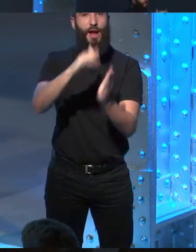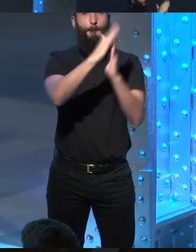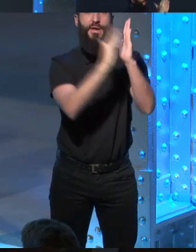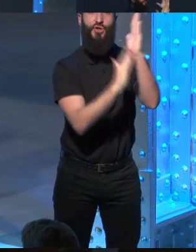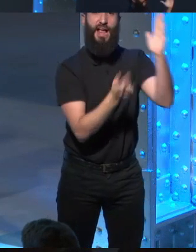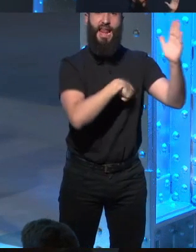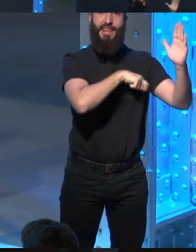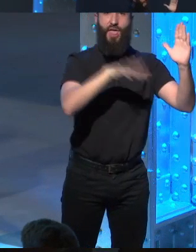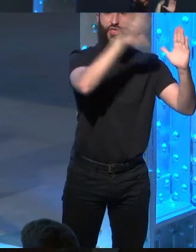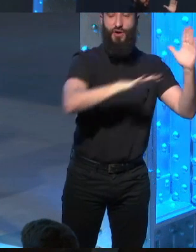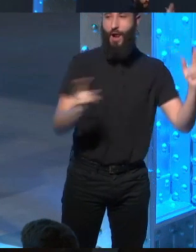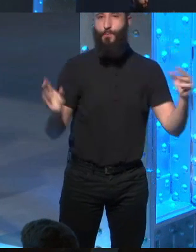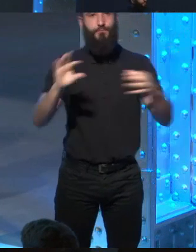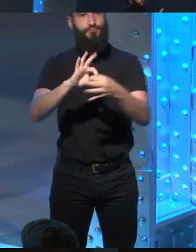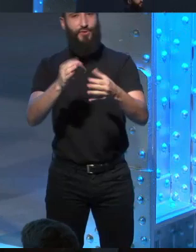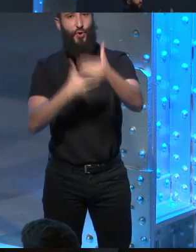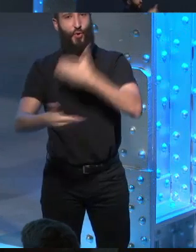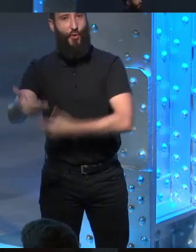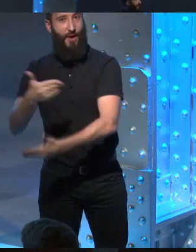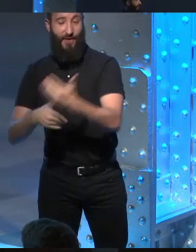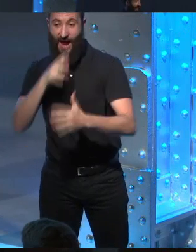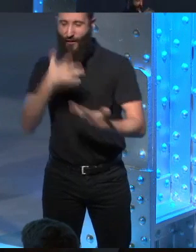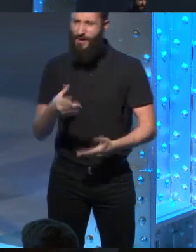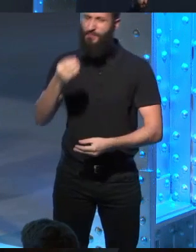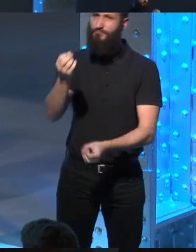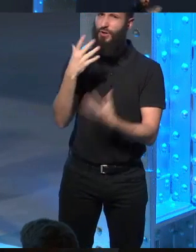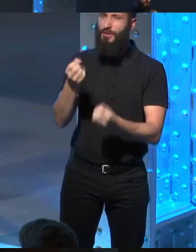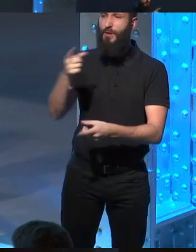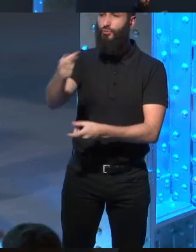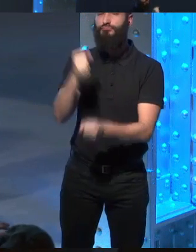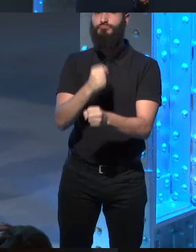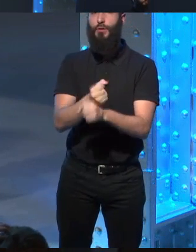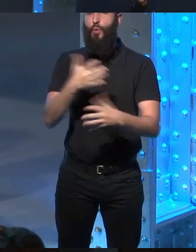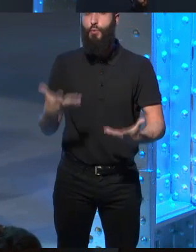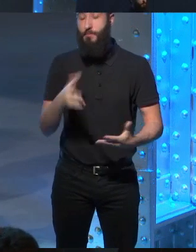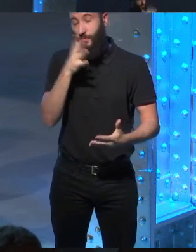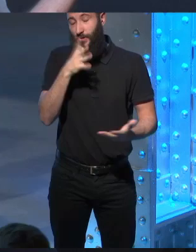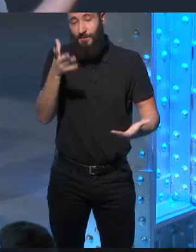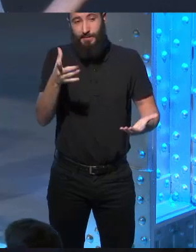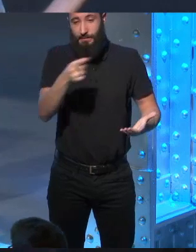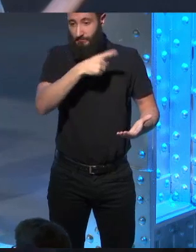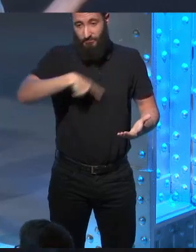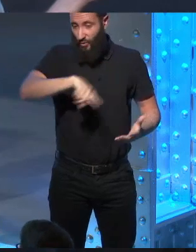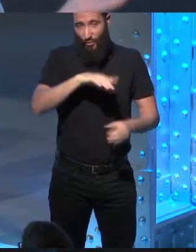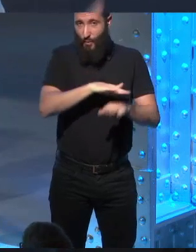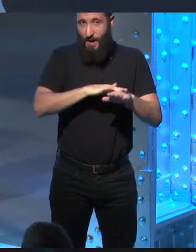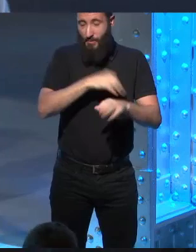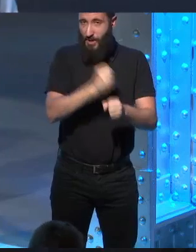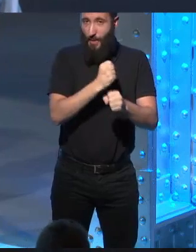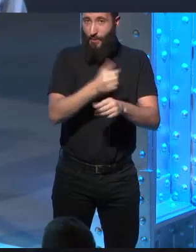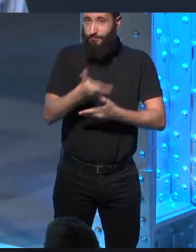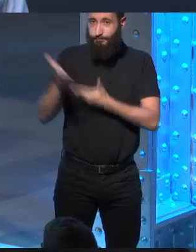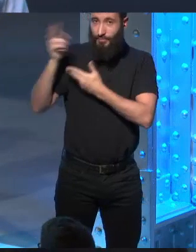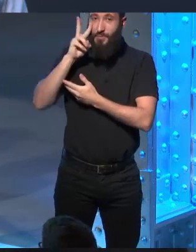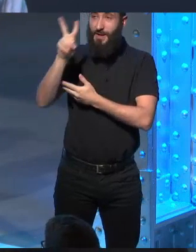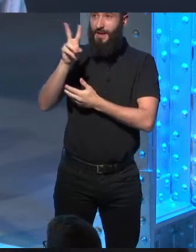Contadnos, ¿qué es lo que vais a hacer, lo que estáis haciendo? Pues bueno, básicamente lo que es lo que creo que se puede ver es